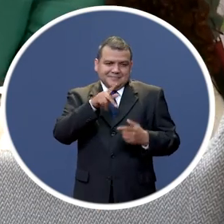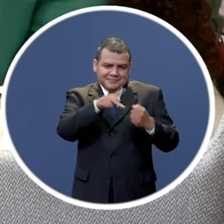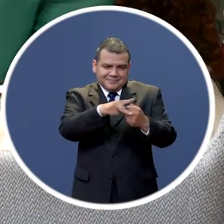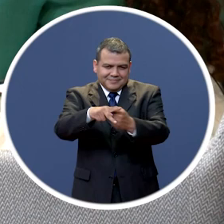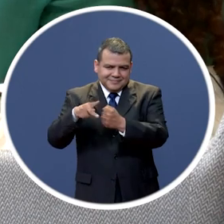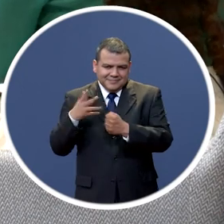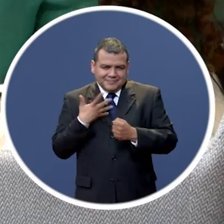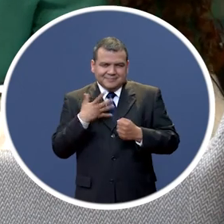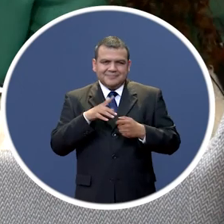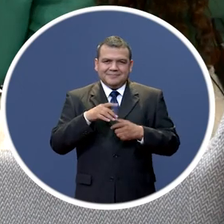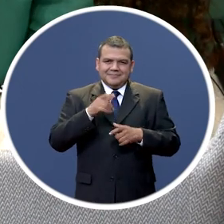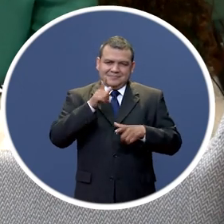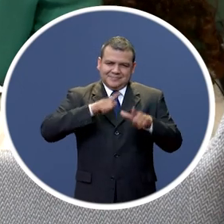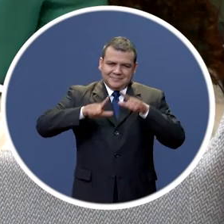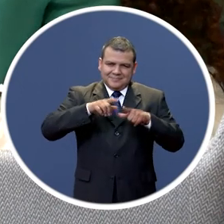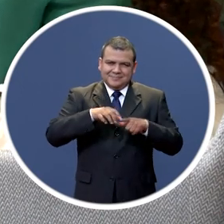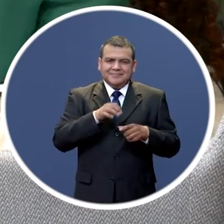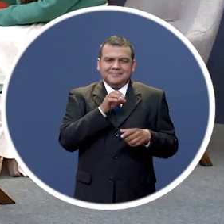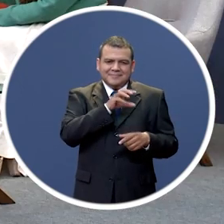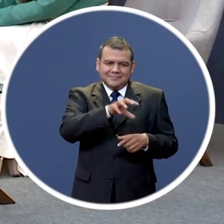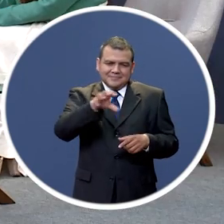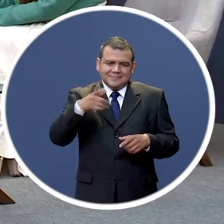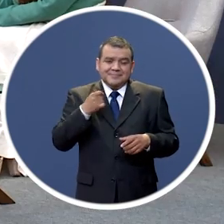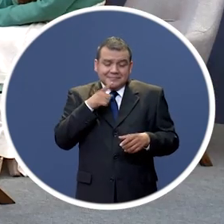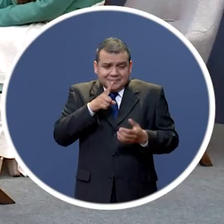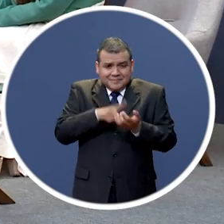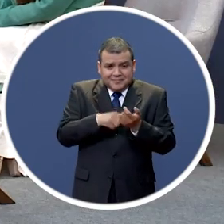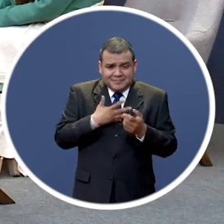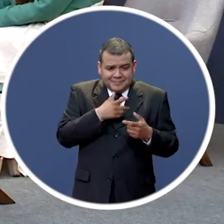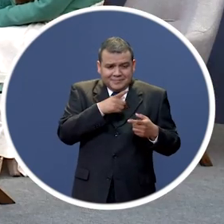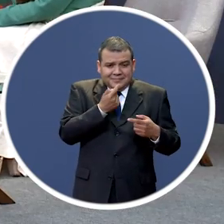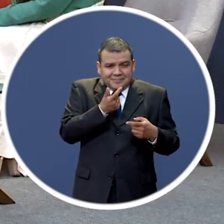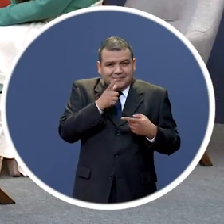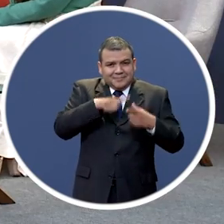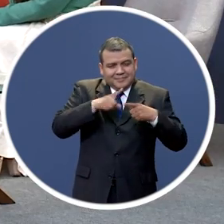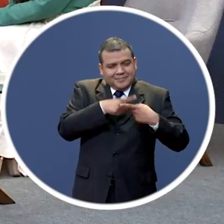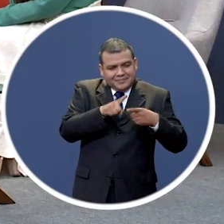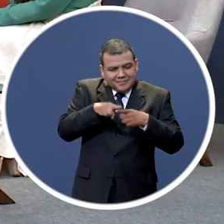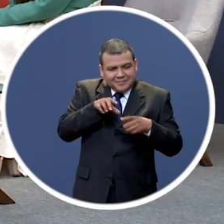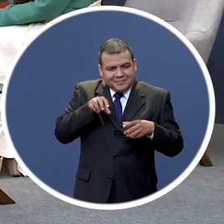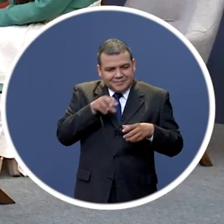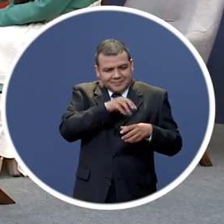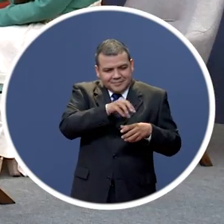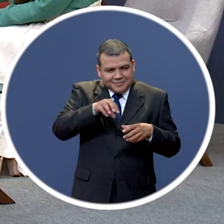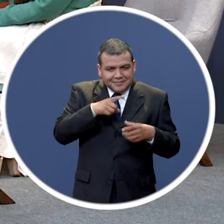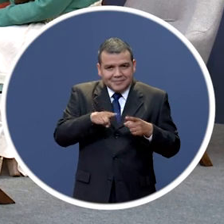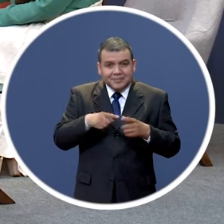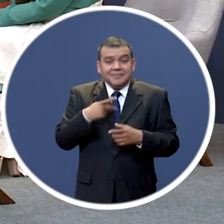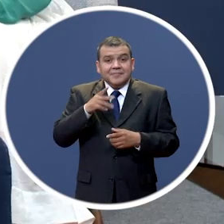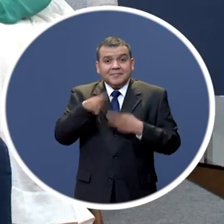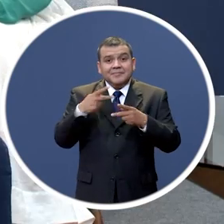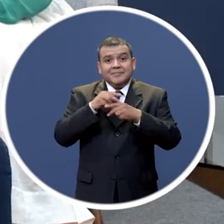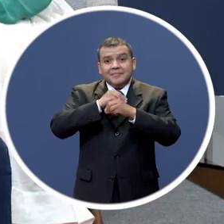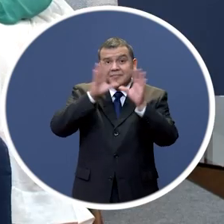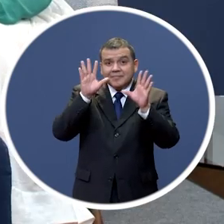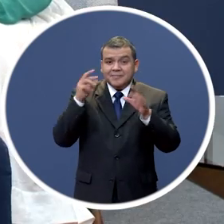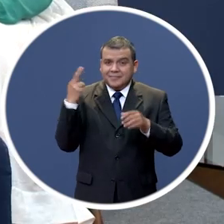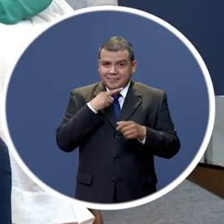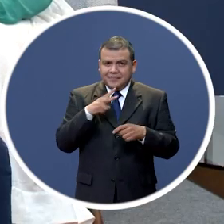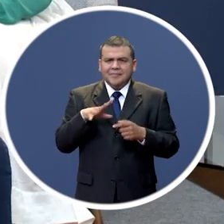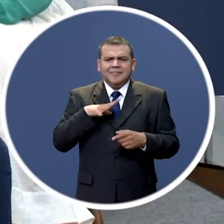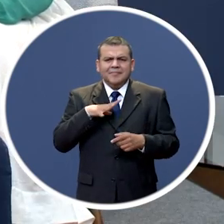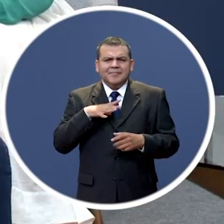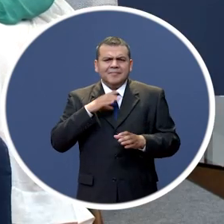idioma oficial con sus distintas variantes, muchas o pocas. Pero para aclarar rápidamente, existe algún modo de